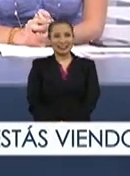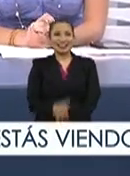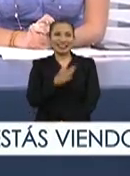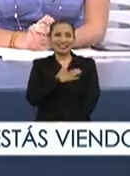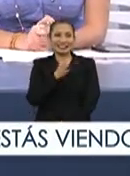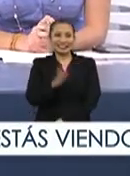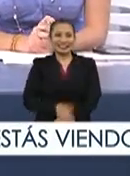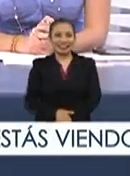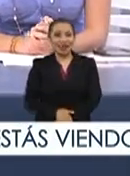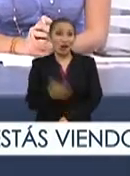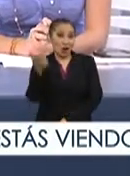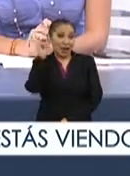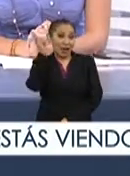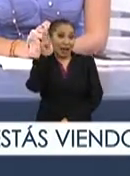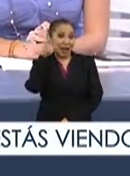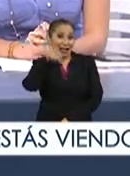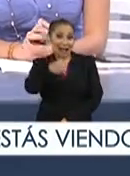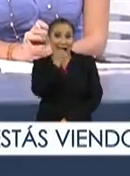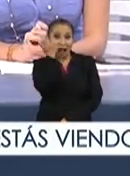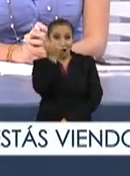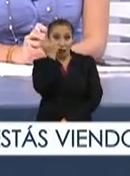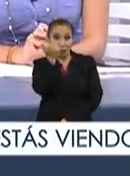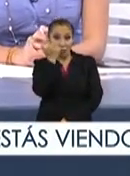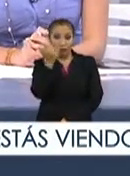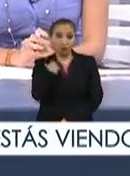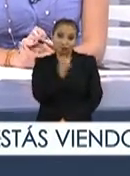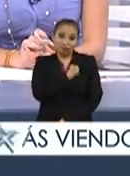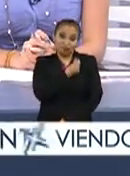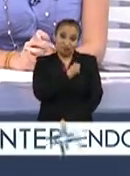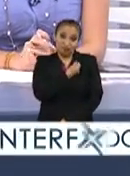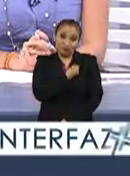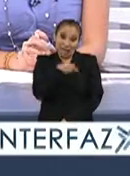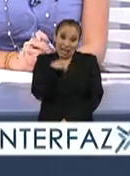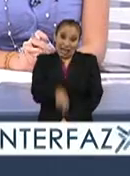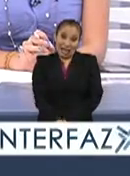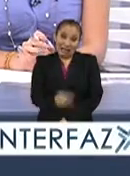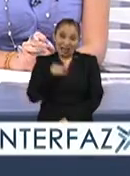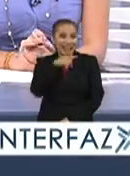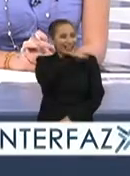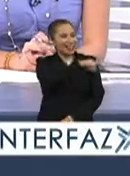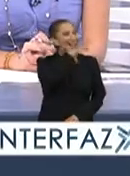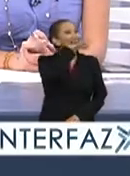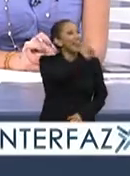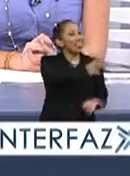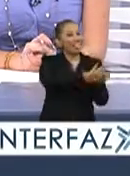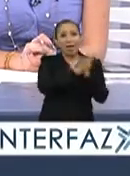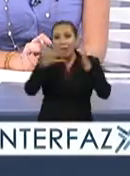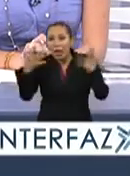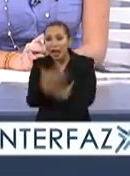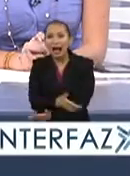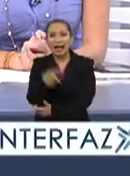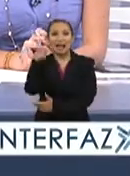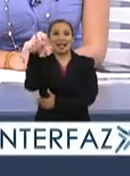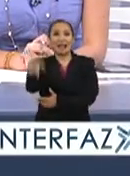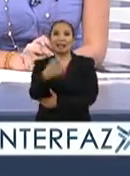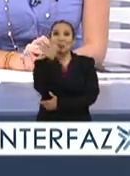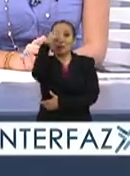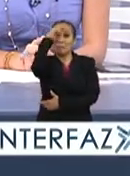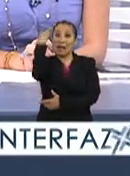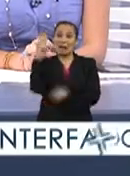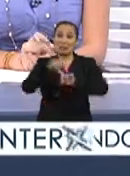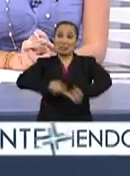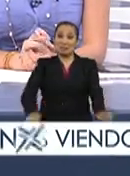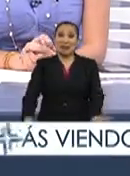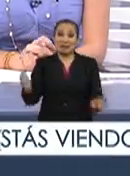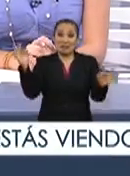Bueno, esperemos que nuestros alumnos resistan este revés en sus expectativas acerca de lo que es una escuela de